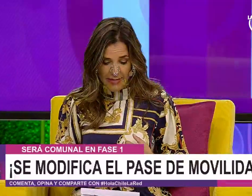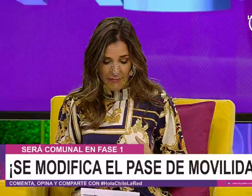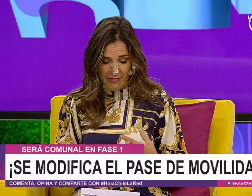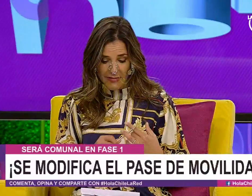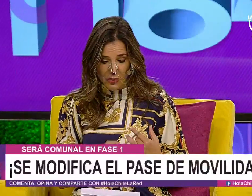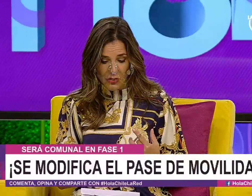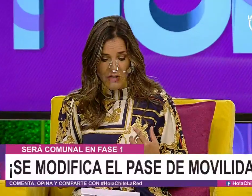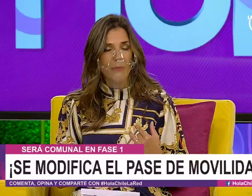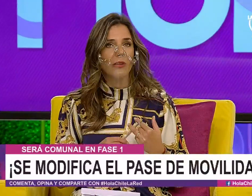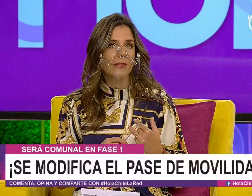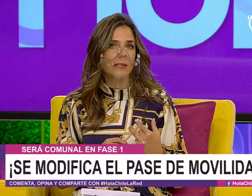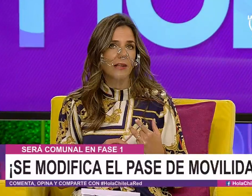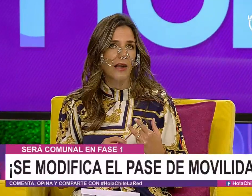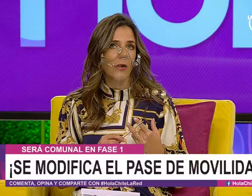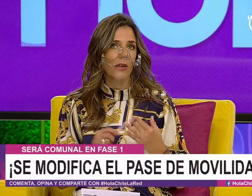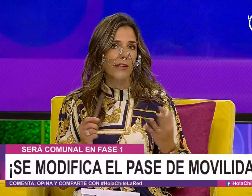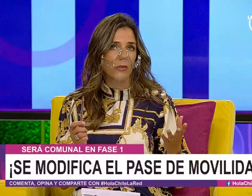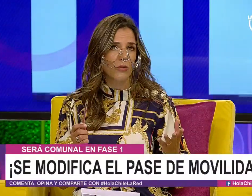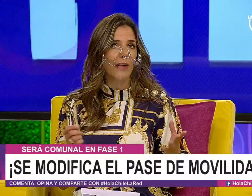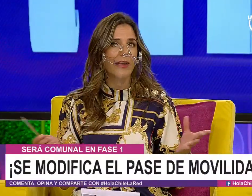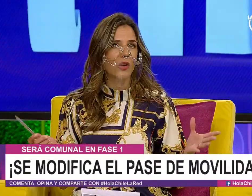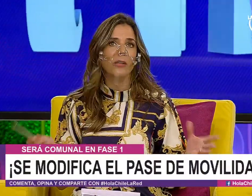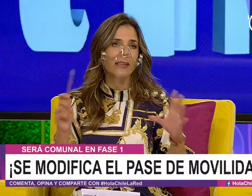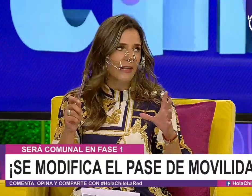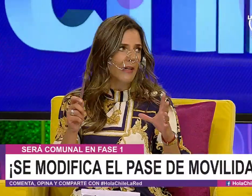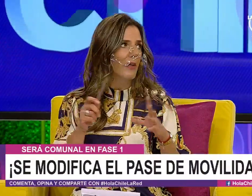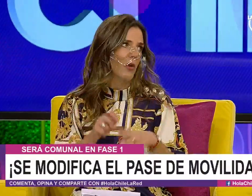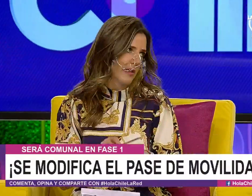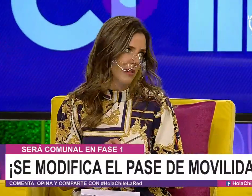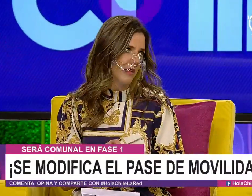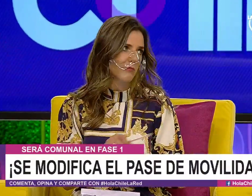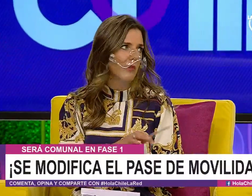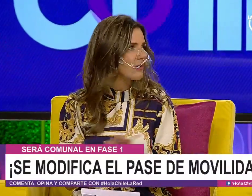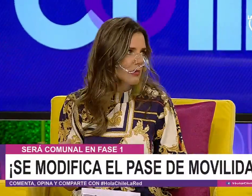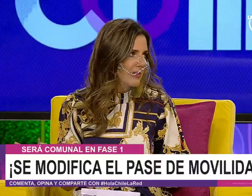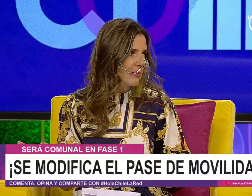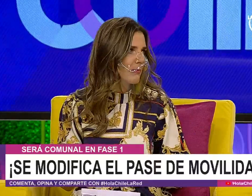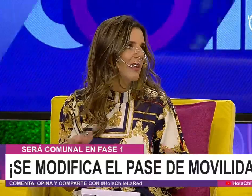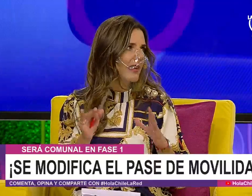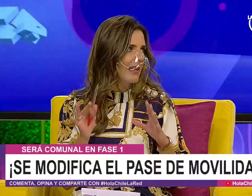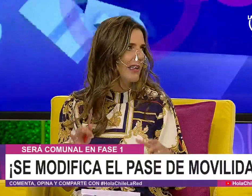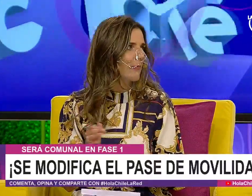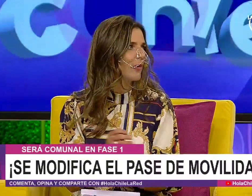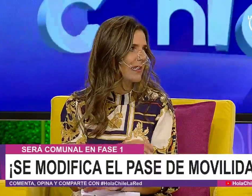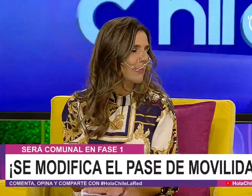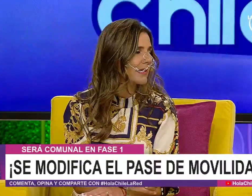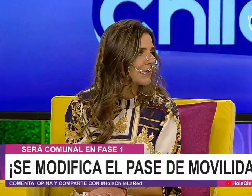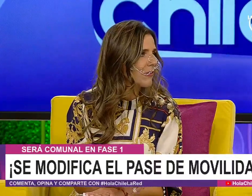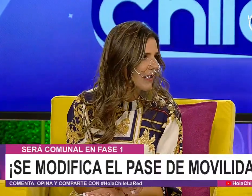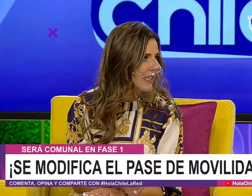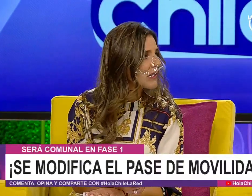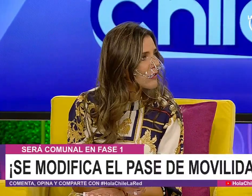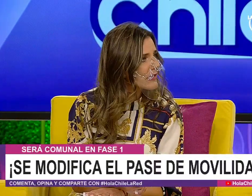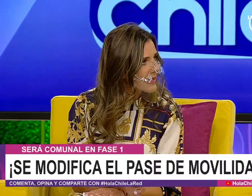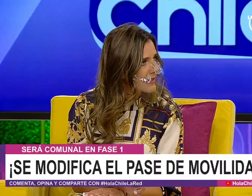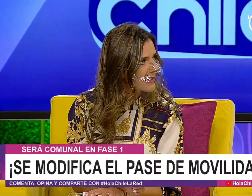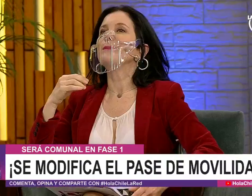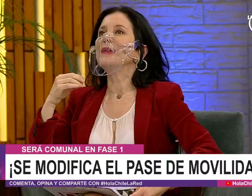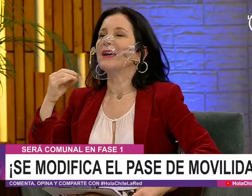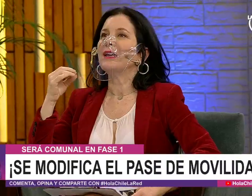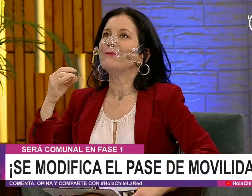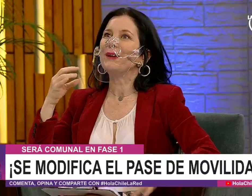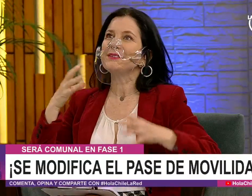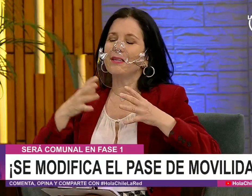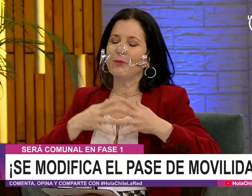tu comuna está en fase 2, puedes ir a cualquier comuna que no esté en cuarentena. Eso en simple es el cambio de este pase de movilidad. ¿Es